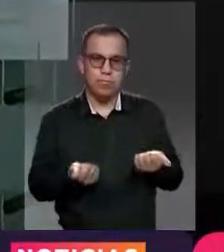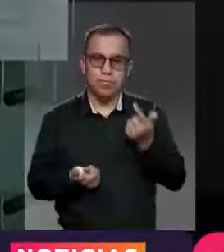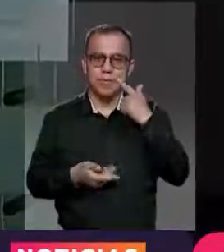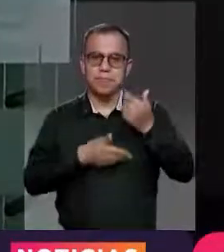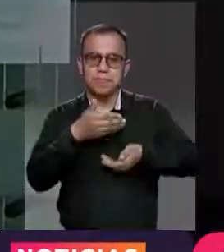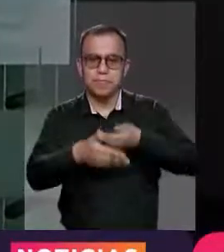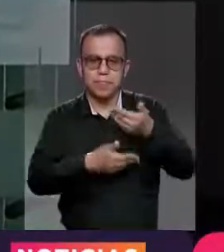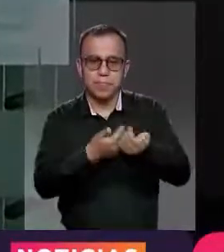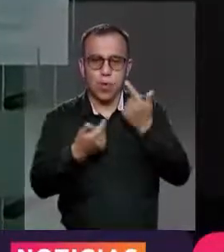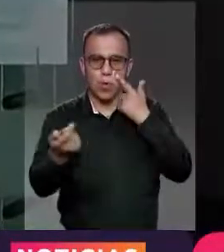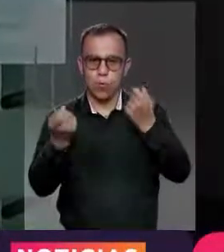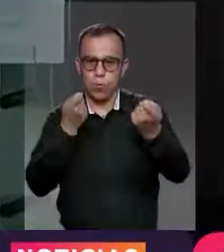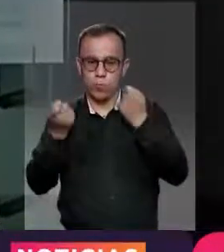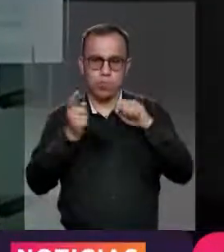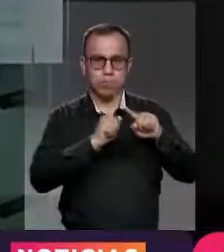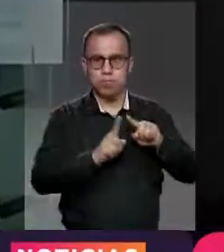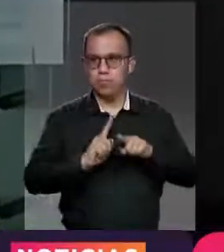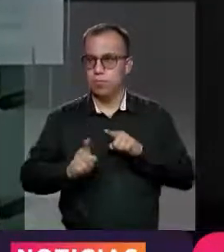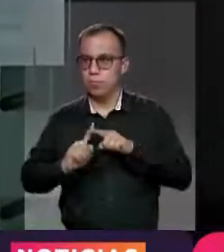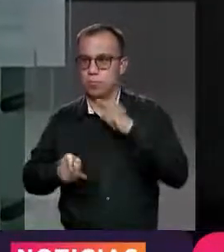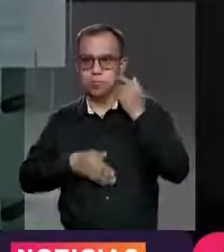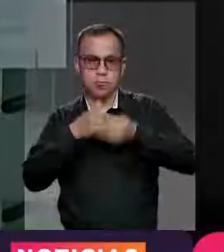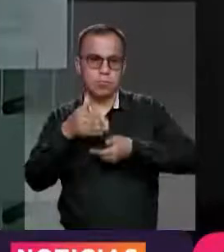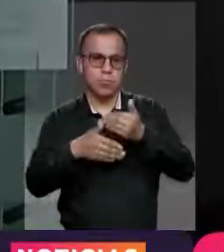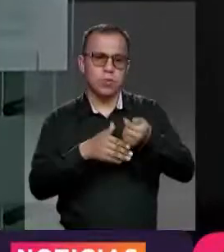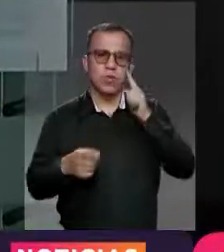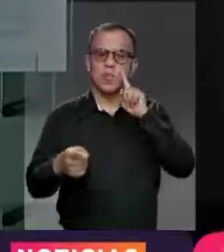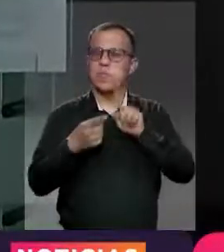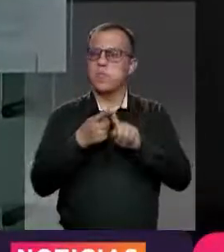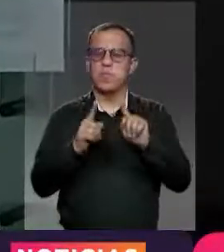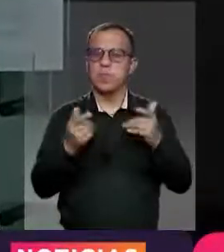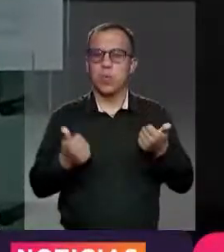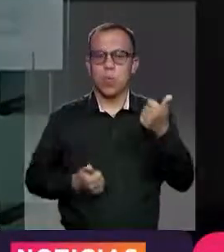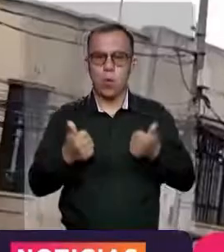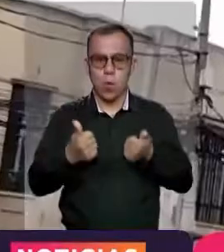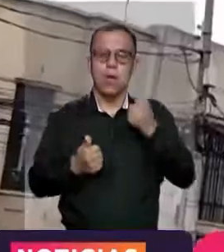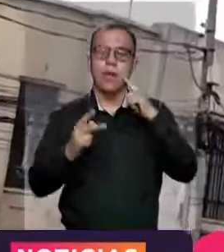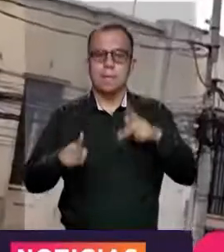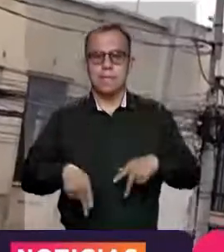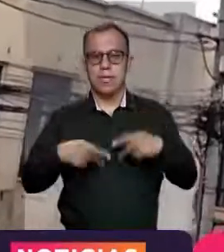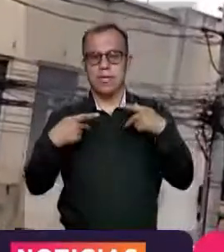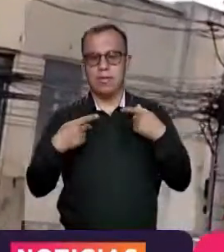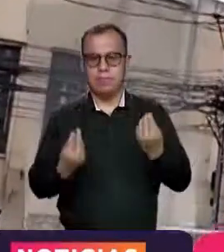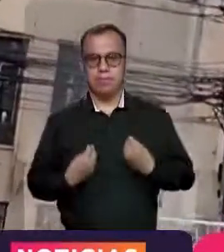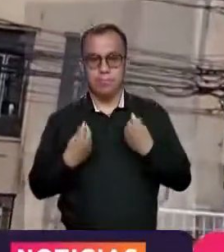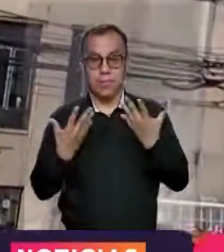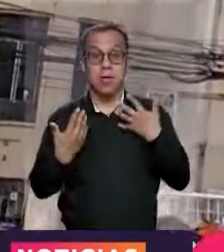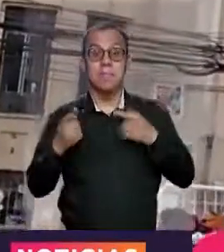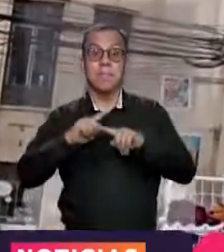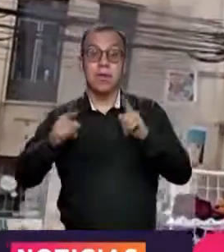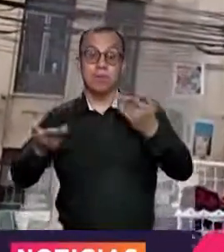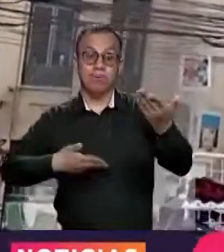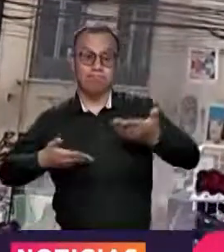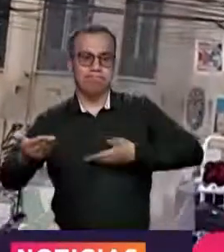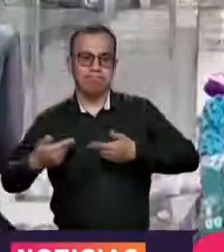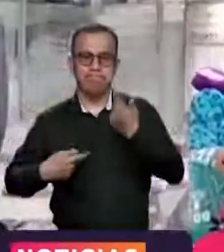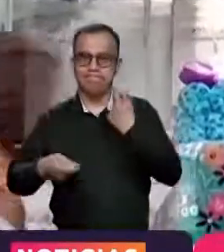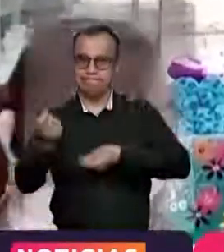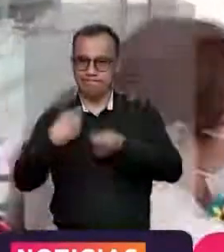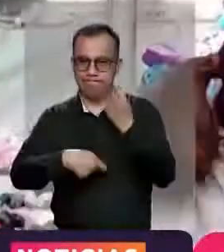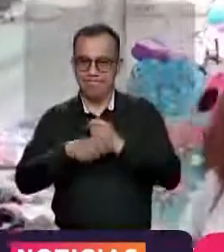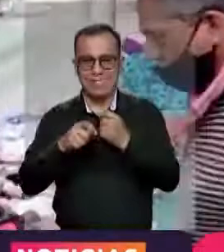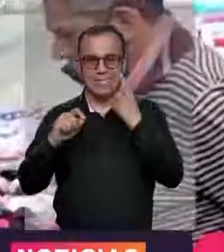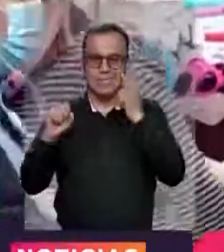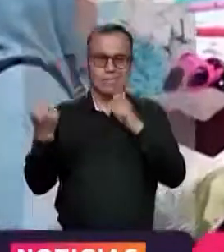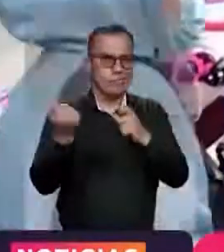vigilancia y control a diferentes establecimientos con un solo objetivo, que es cuidar la vida. Por su parte, los comerciantes manifestaron preocupación por